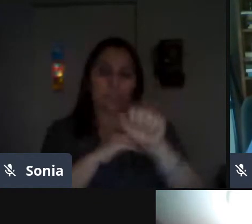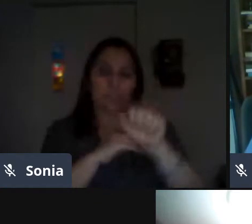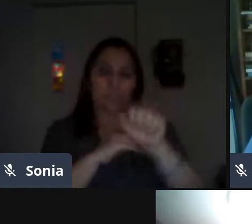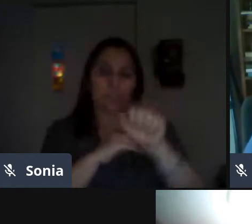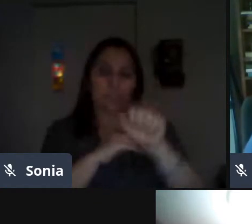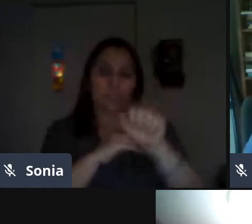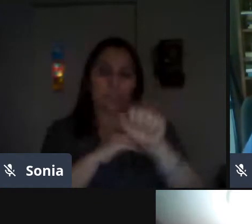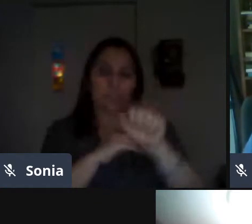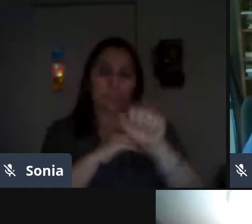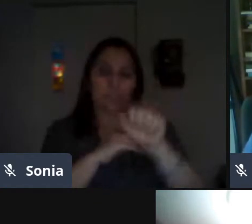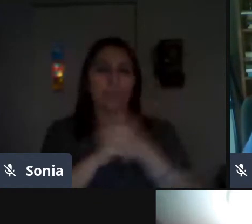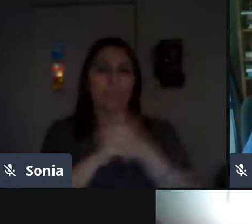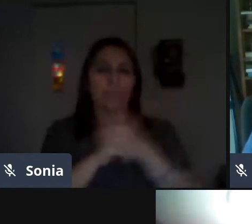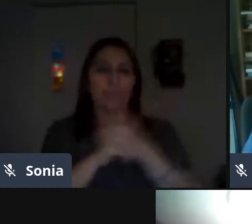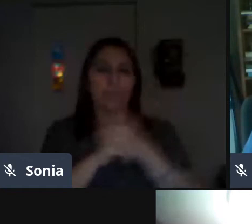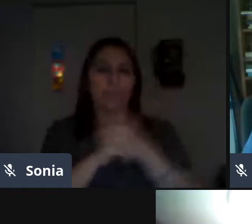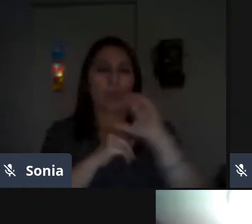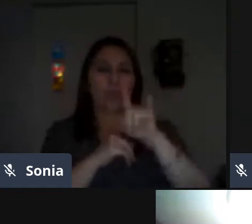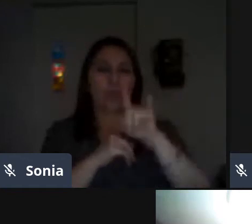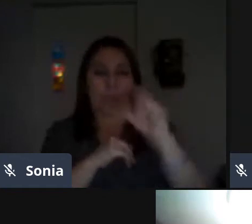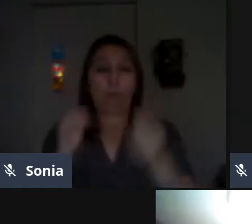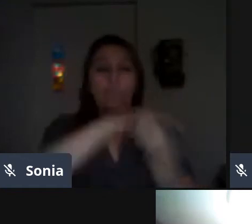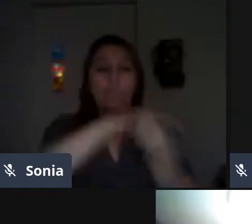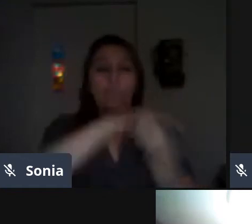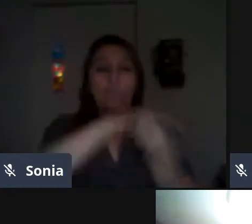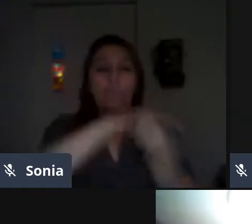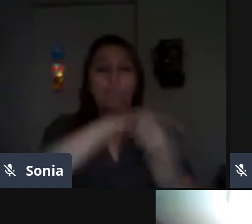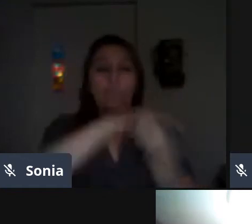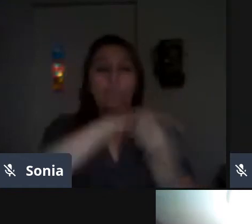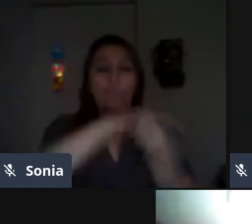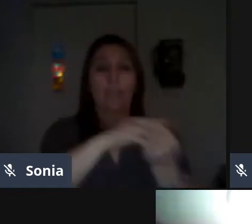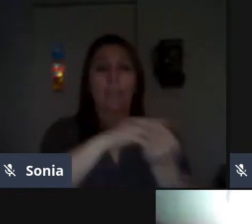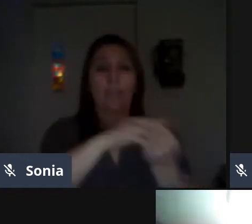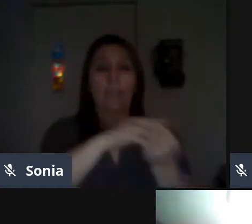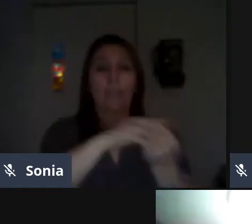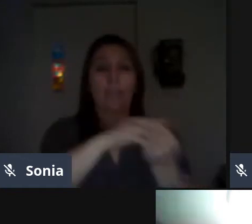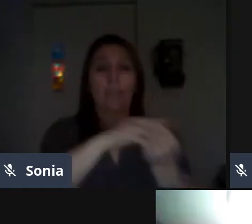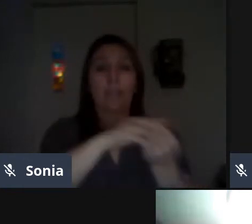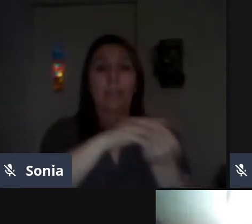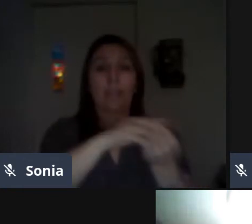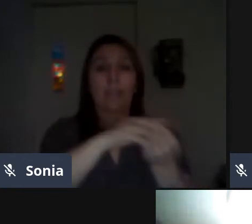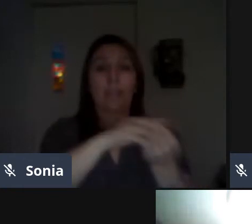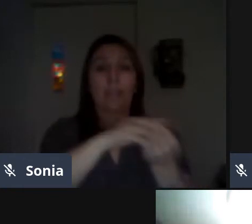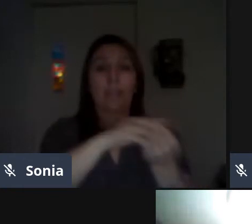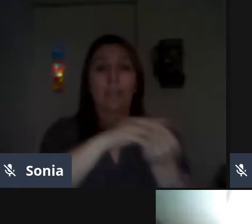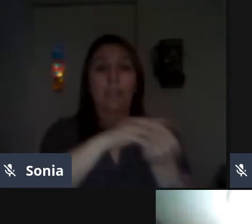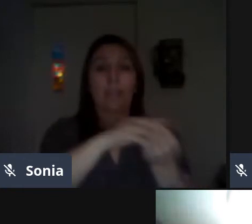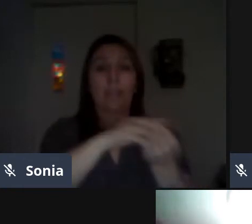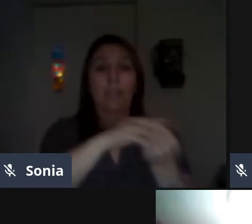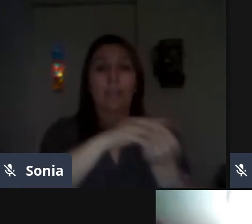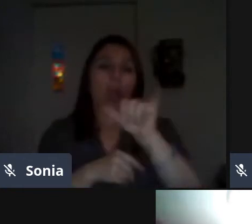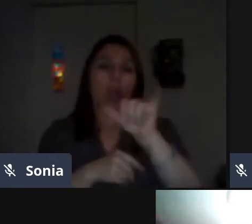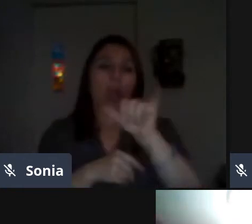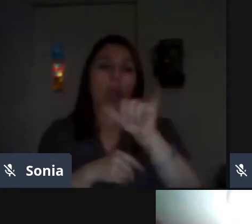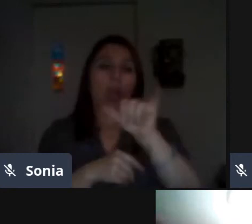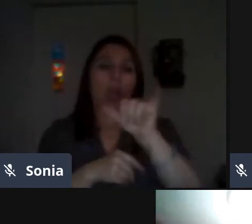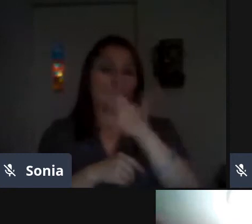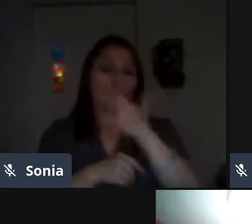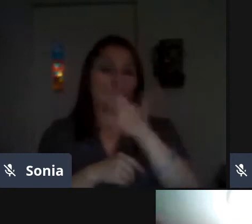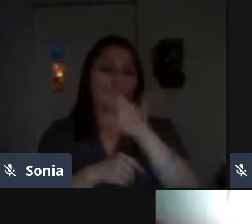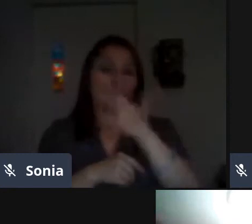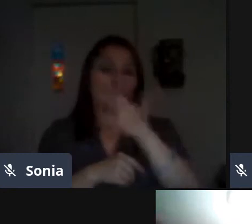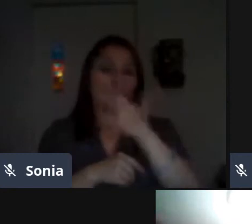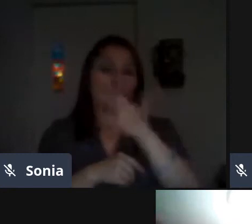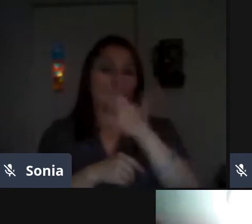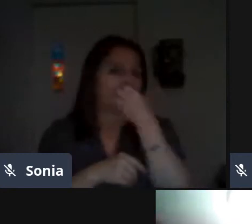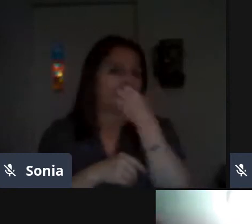las acciones que ellos desarrollan manera legal pudieron hacer que la registraduría efectivamente corrigiera